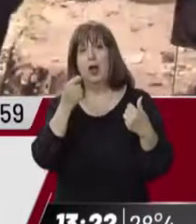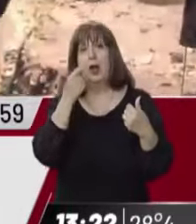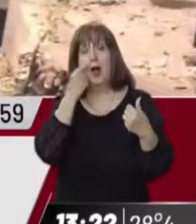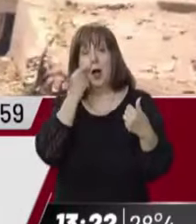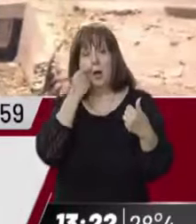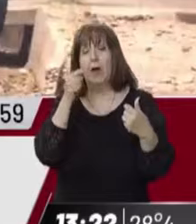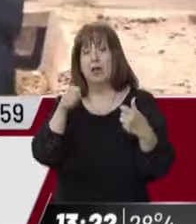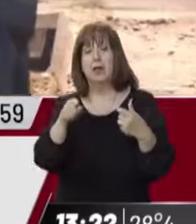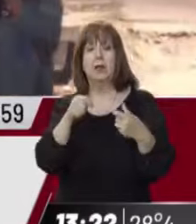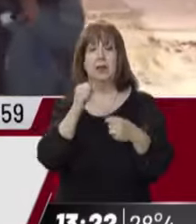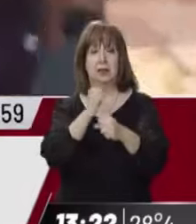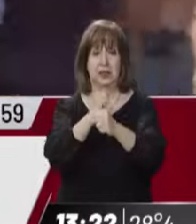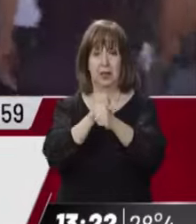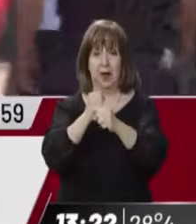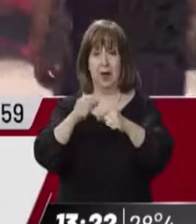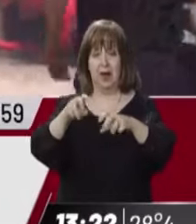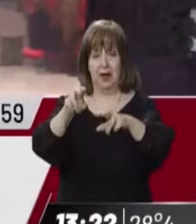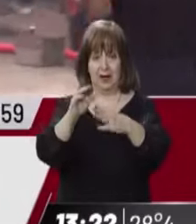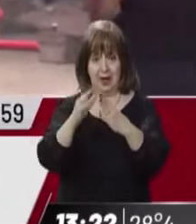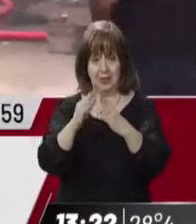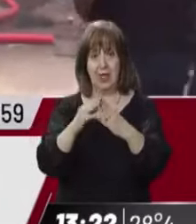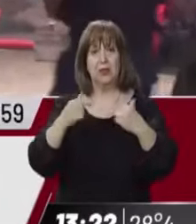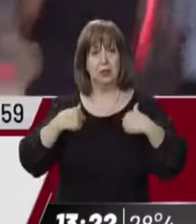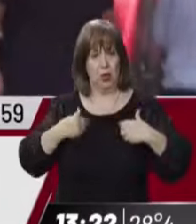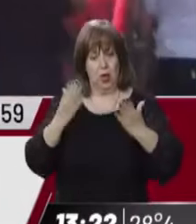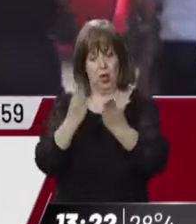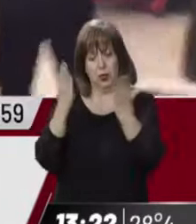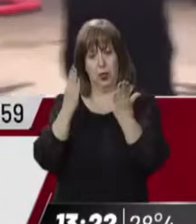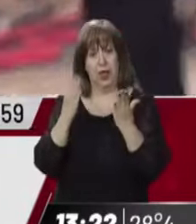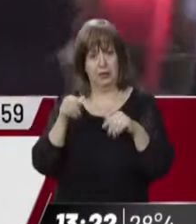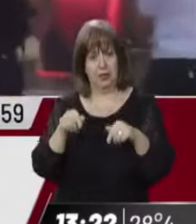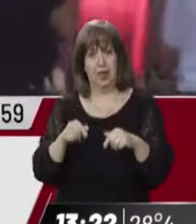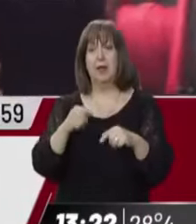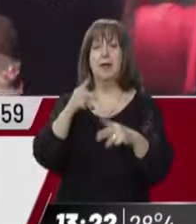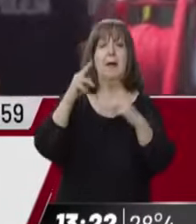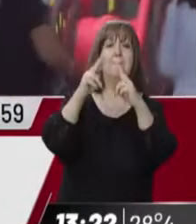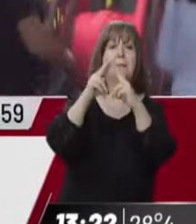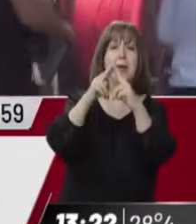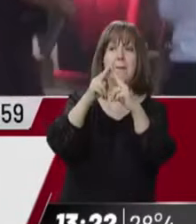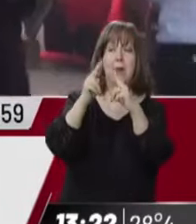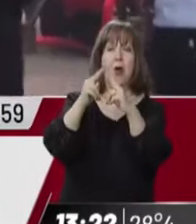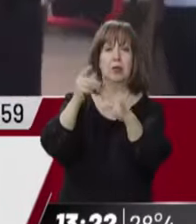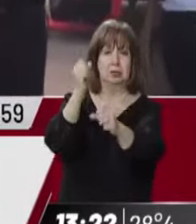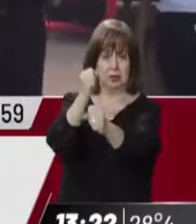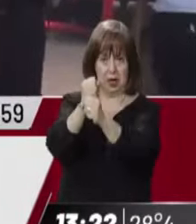casa Yo estoy estudiando mis primos trabajan los niños van a la escuela